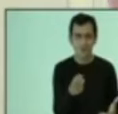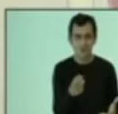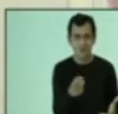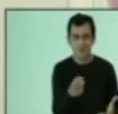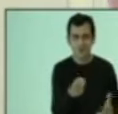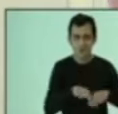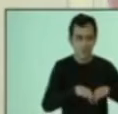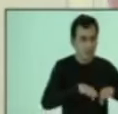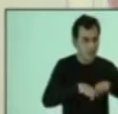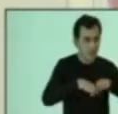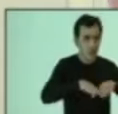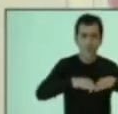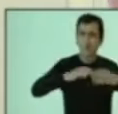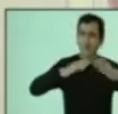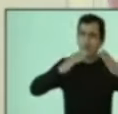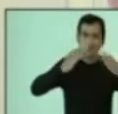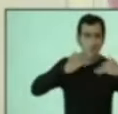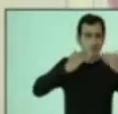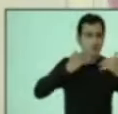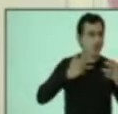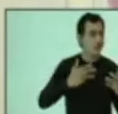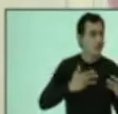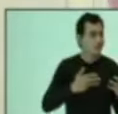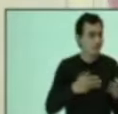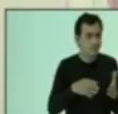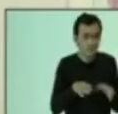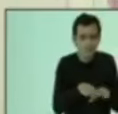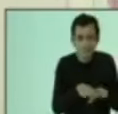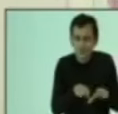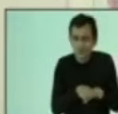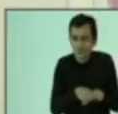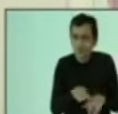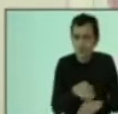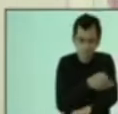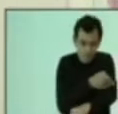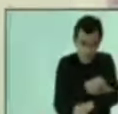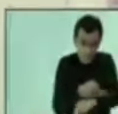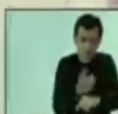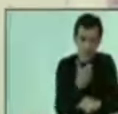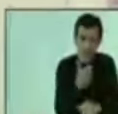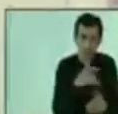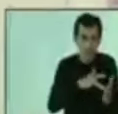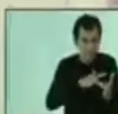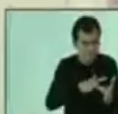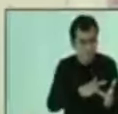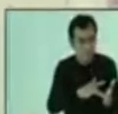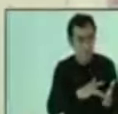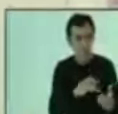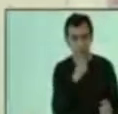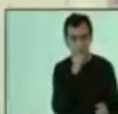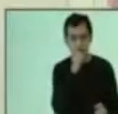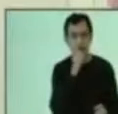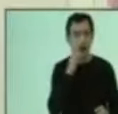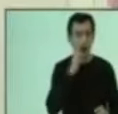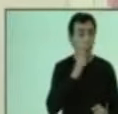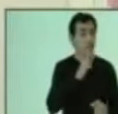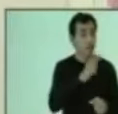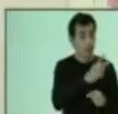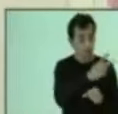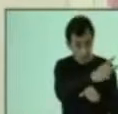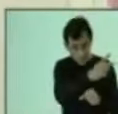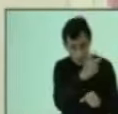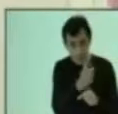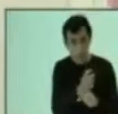fuentes de empleo, mejor calidad de vida para sostener a sus familias. Queremos invitar a la iniciativa